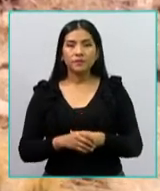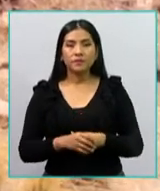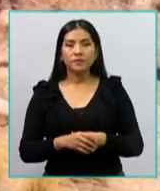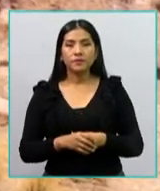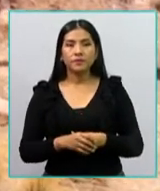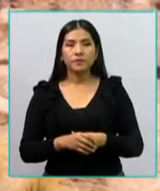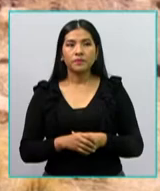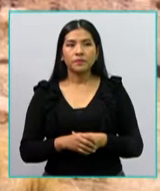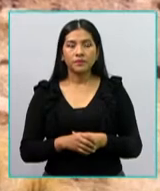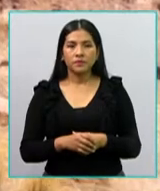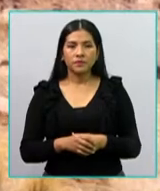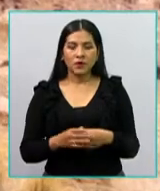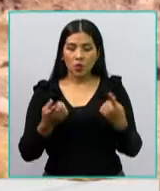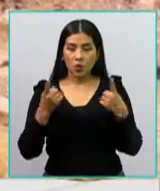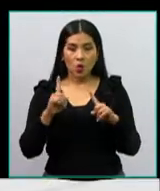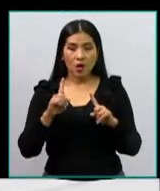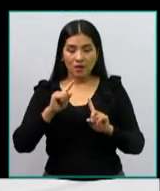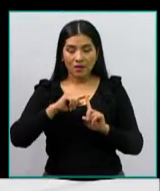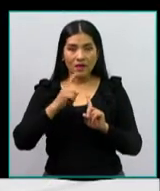A nervios.